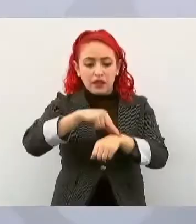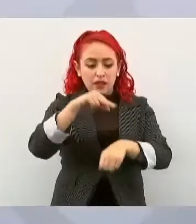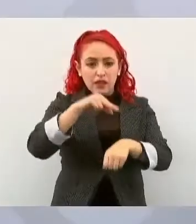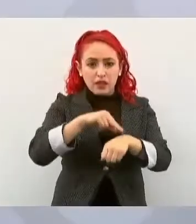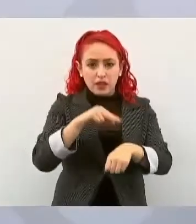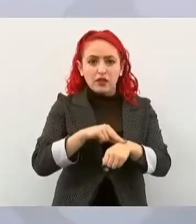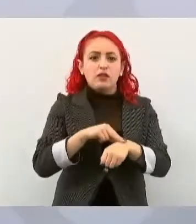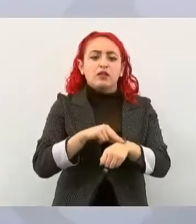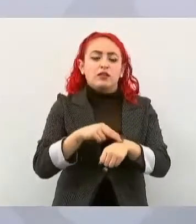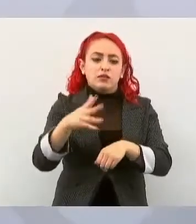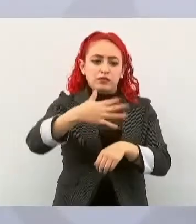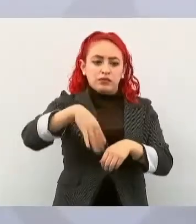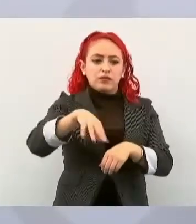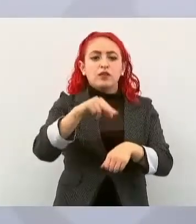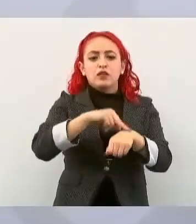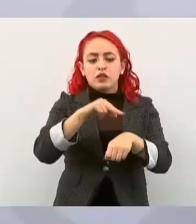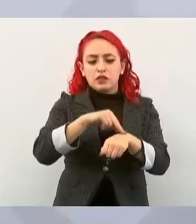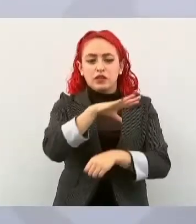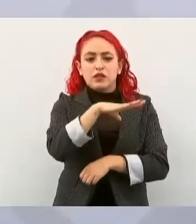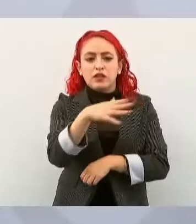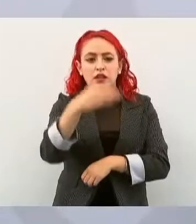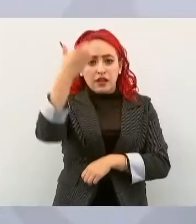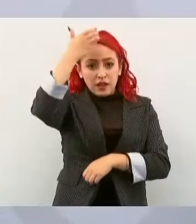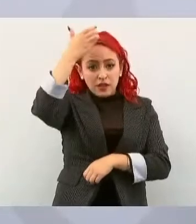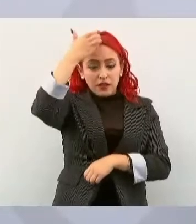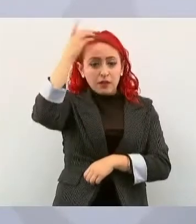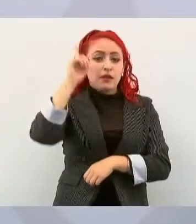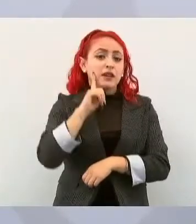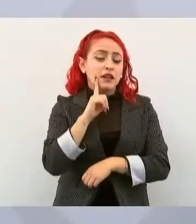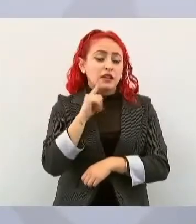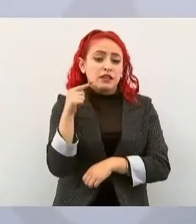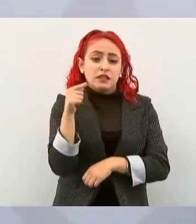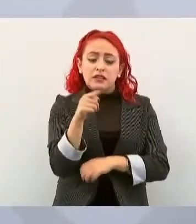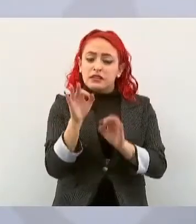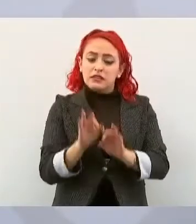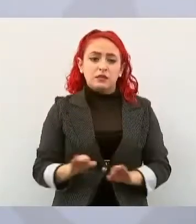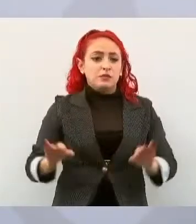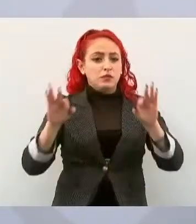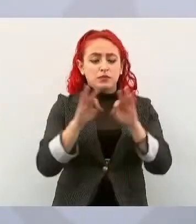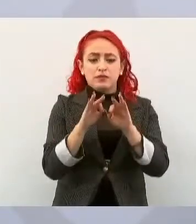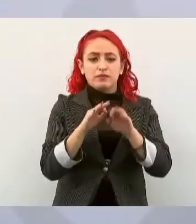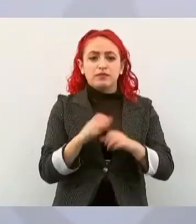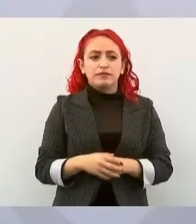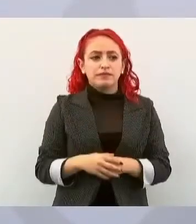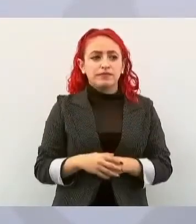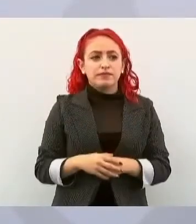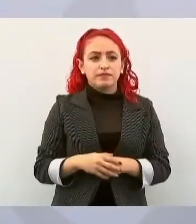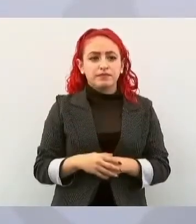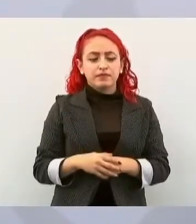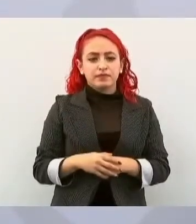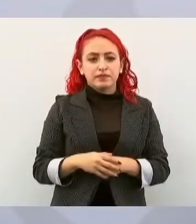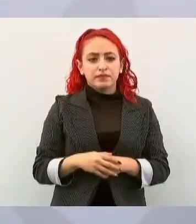estamos consiguiendo los médicos generales, las enfermeras son importantísimas,